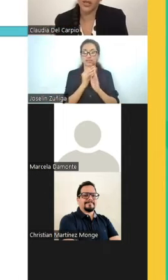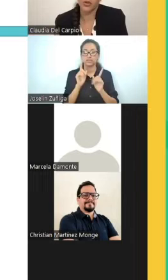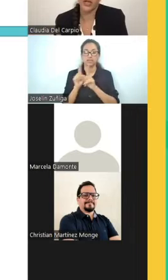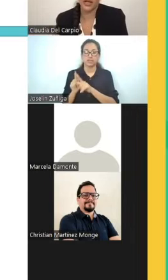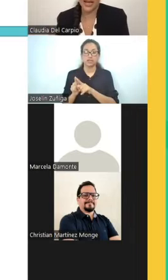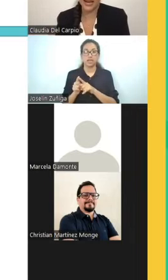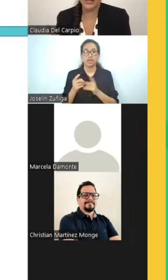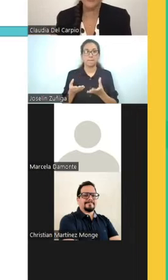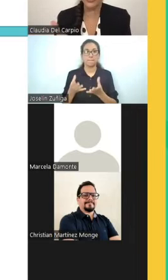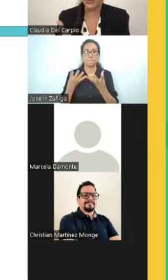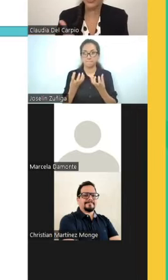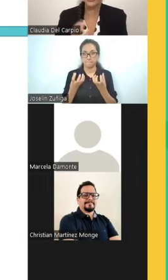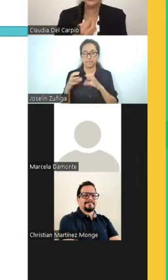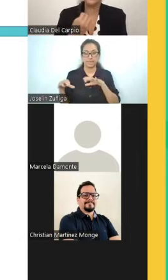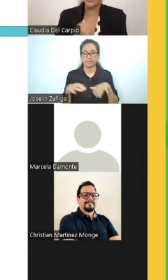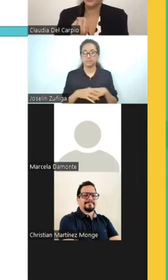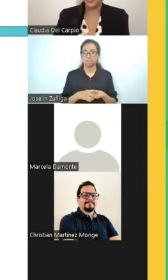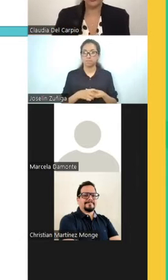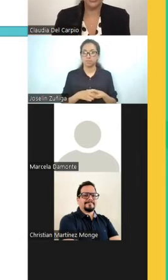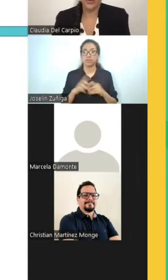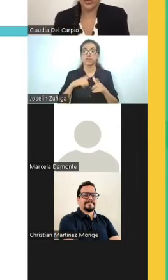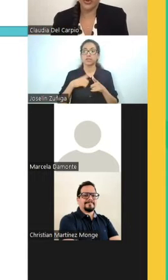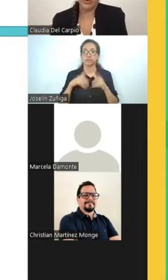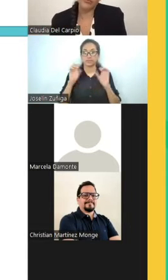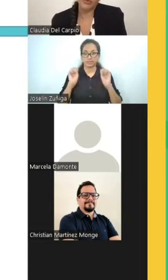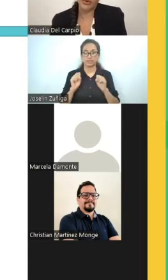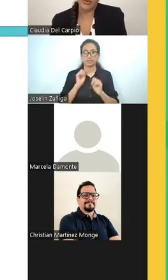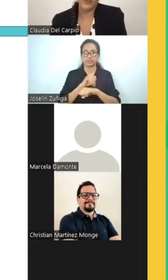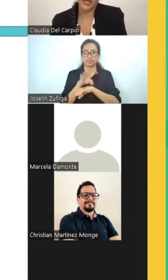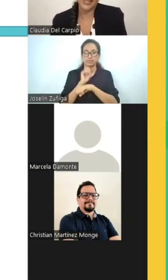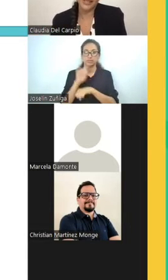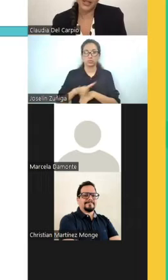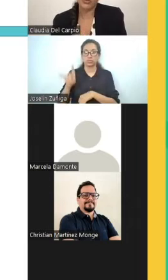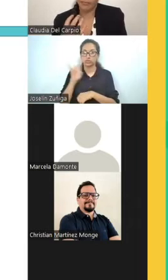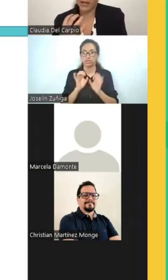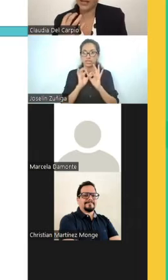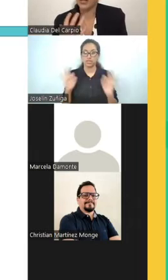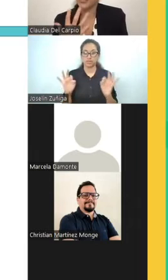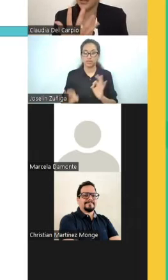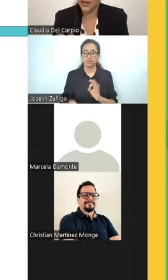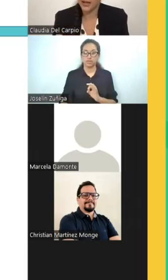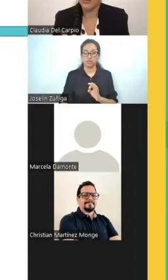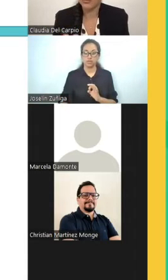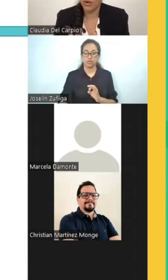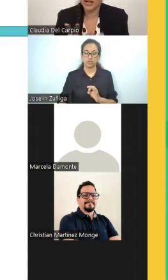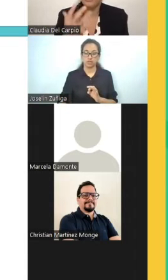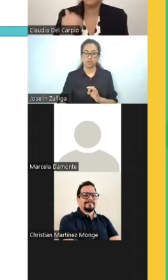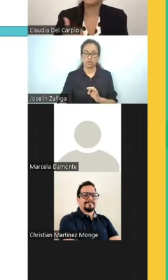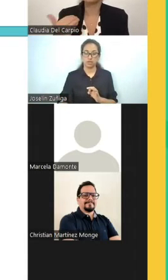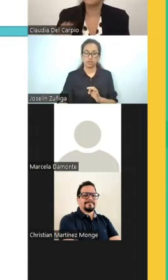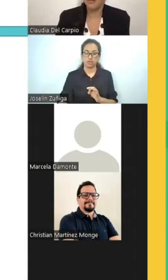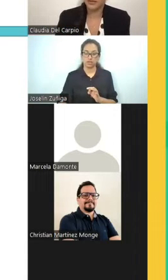tratamiento médico que requieras. Entonces, sí está recomendado el uso de un limpiador íntimo para la higiene externa,